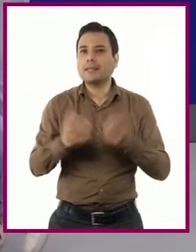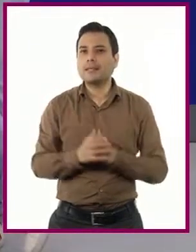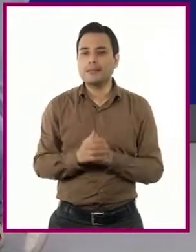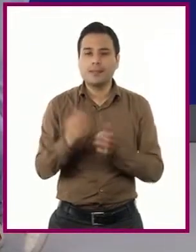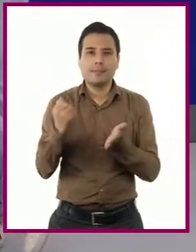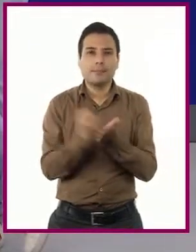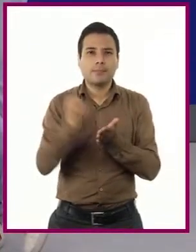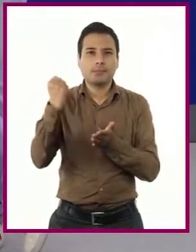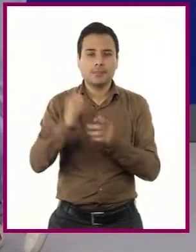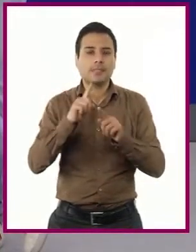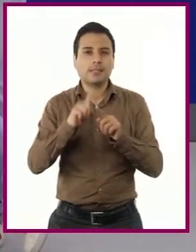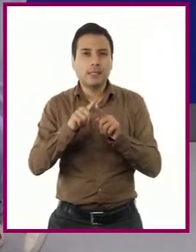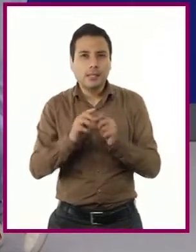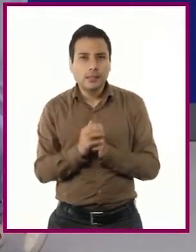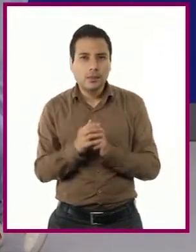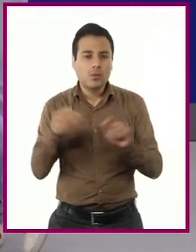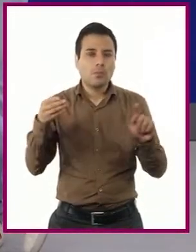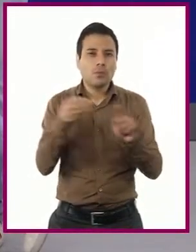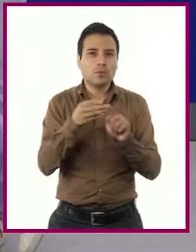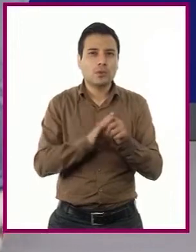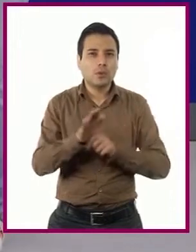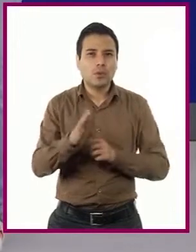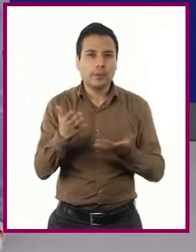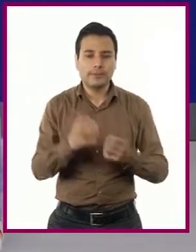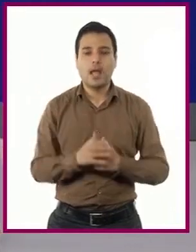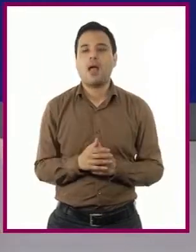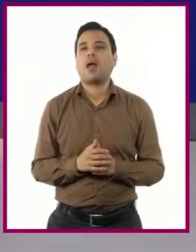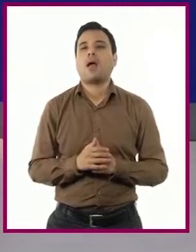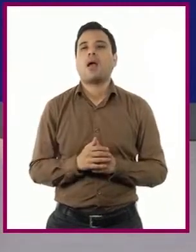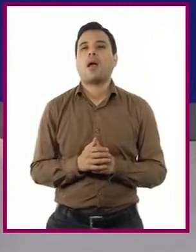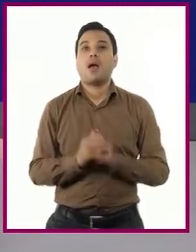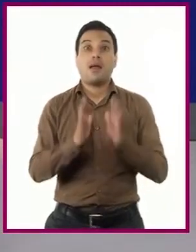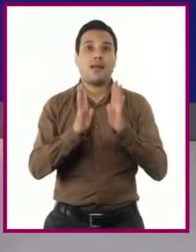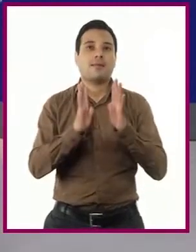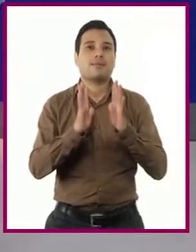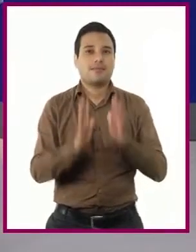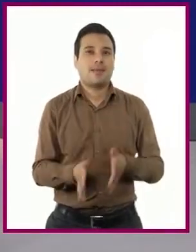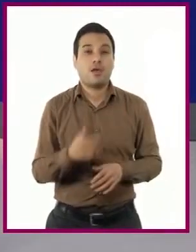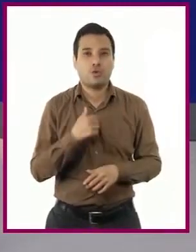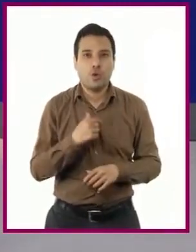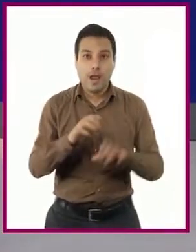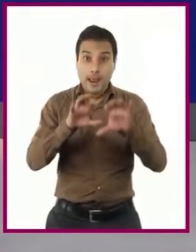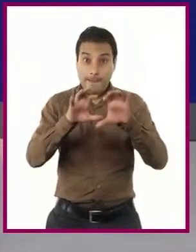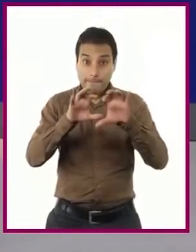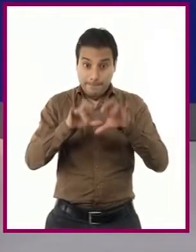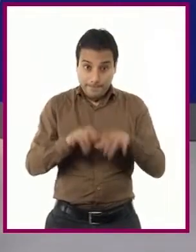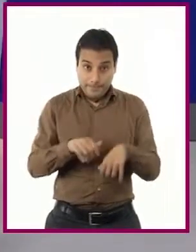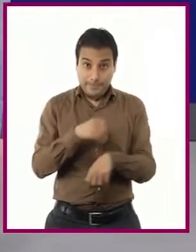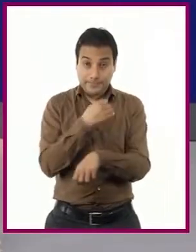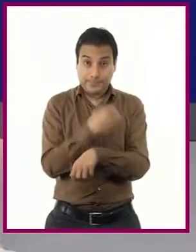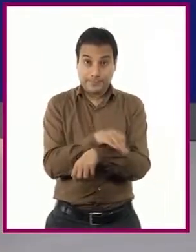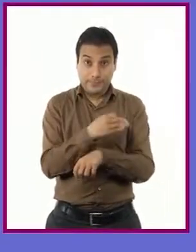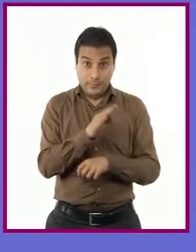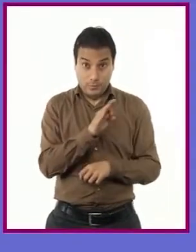su finalidad. Profesor, ya tengo un borrador de la primera parte. ¿Me permite leer?